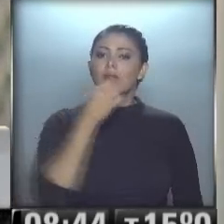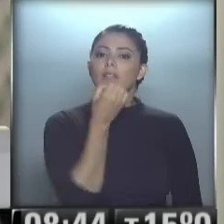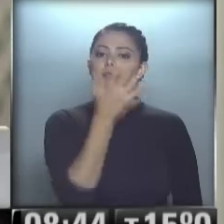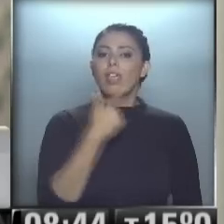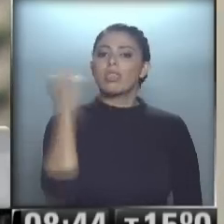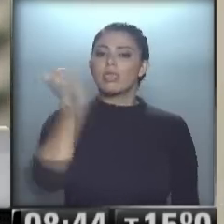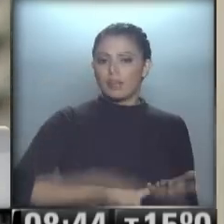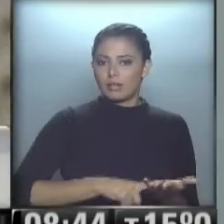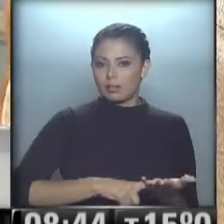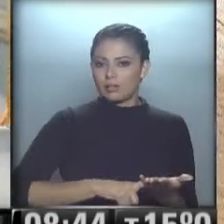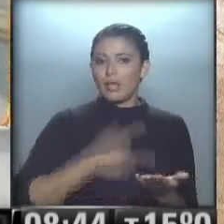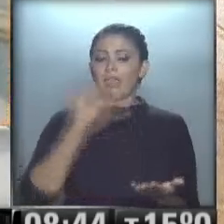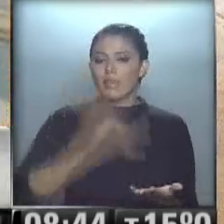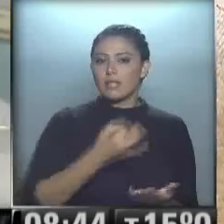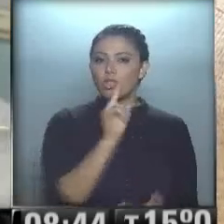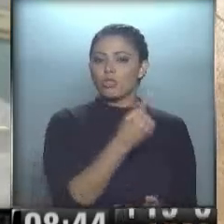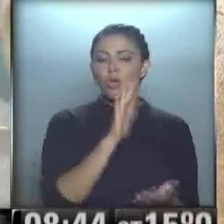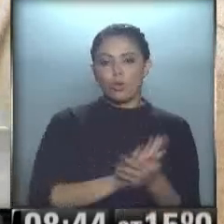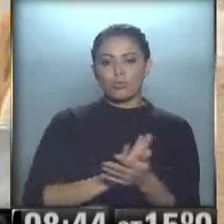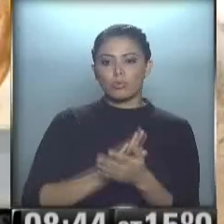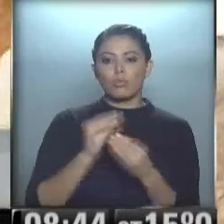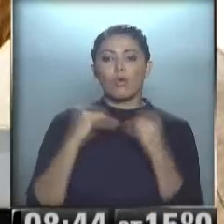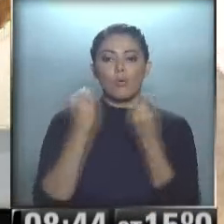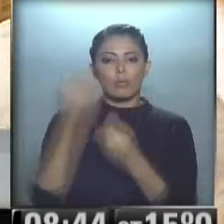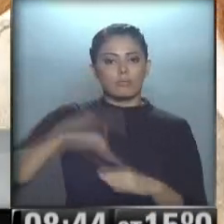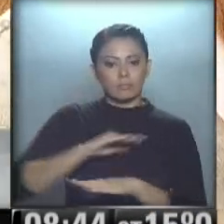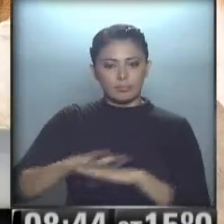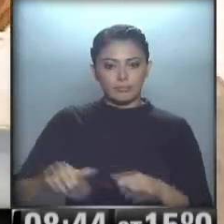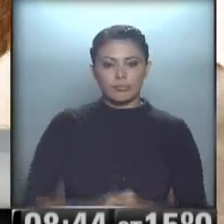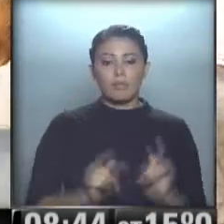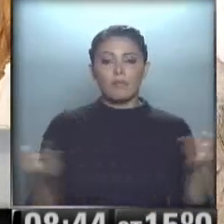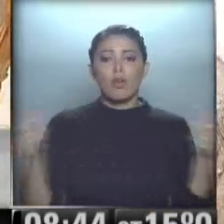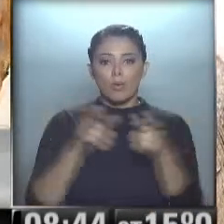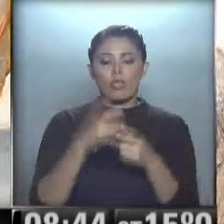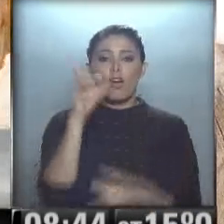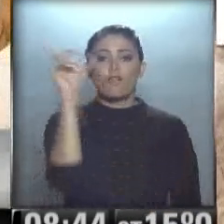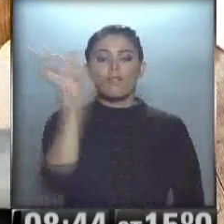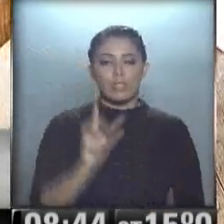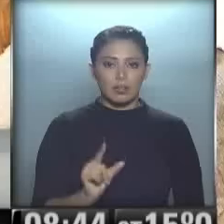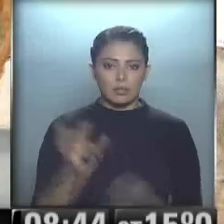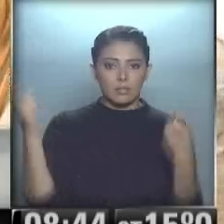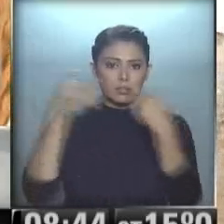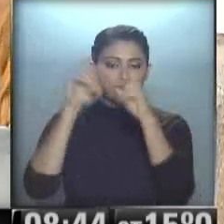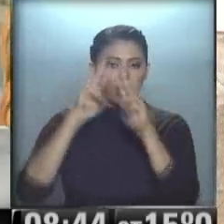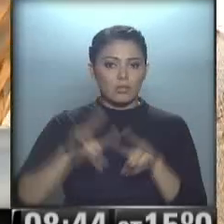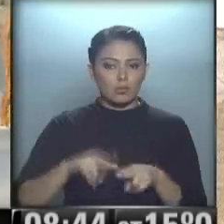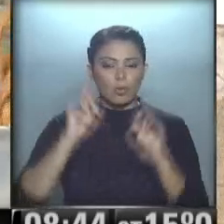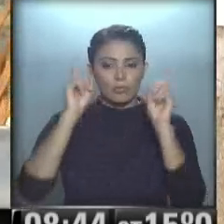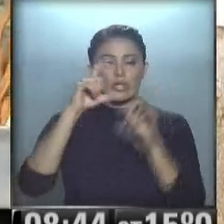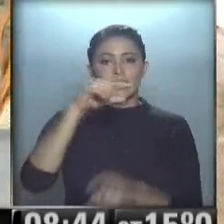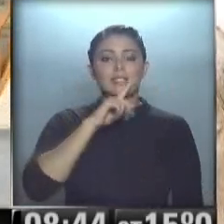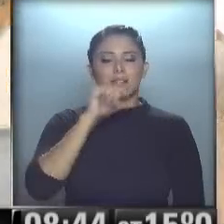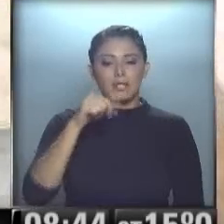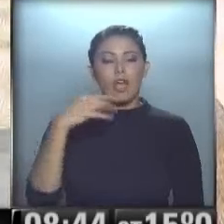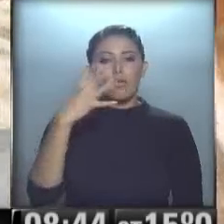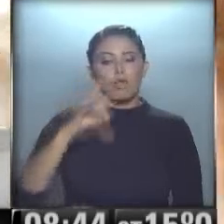unilateral respecto del piso salarial de los maestros en el encuentro van a participar la federación docente de la cta las cuatro organizaciones con